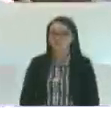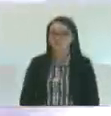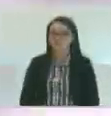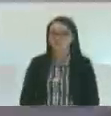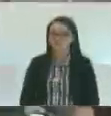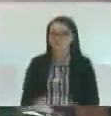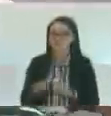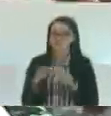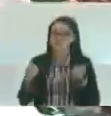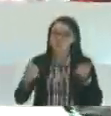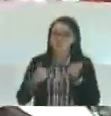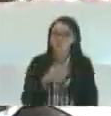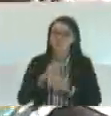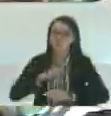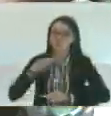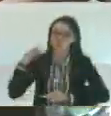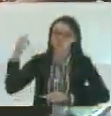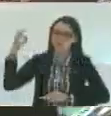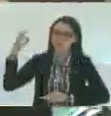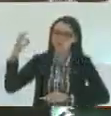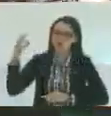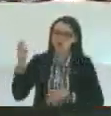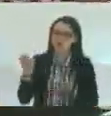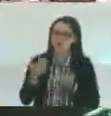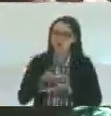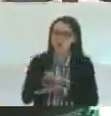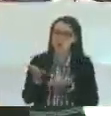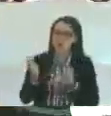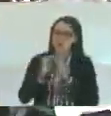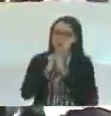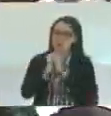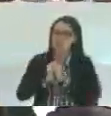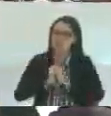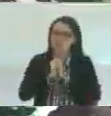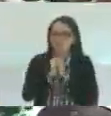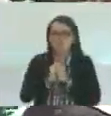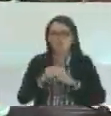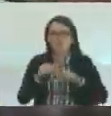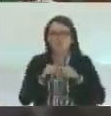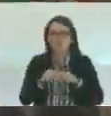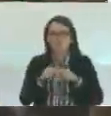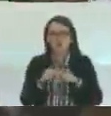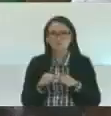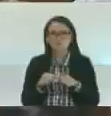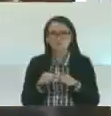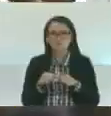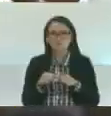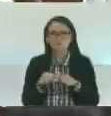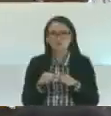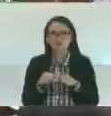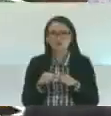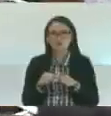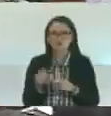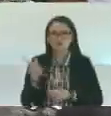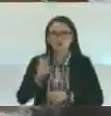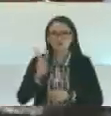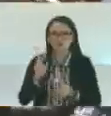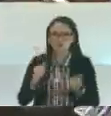todo su apoyo espiritual. Pido de ustedes una oración permanente por nuestra